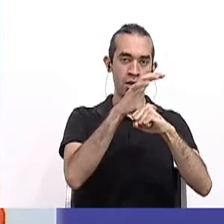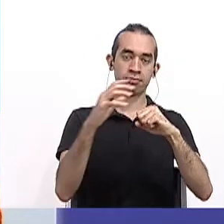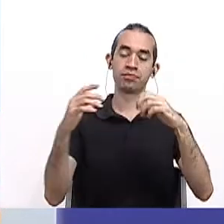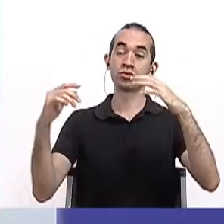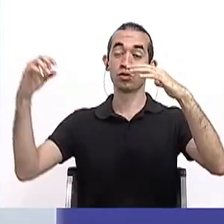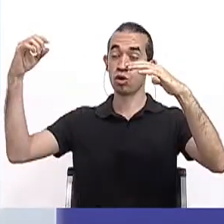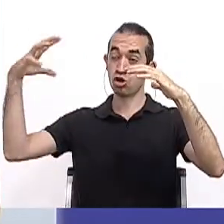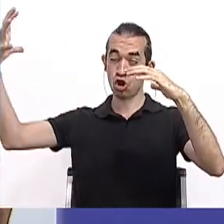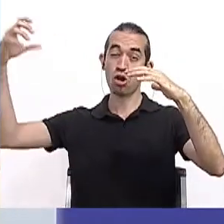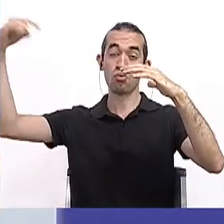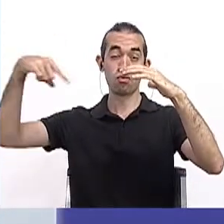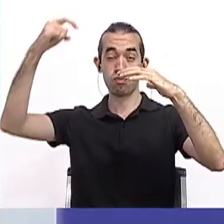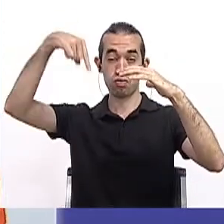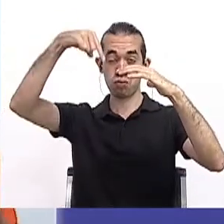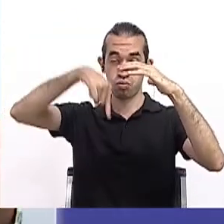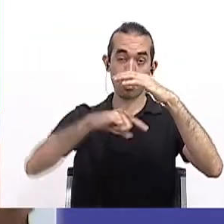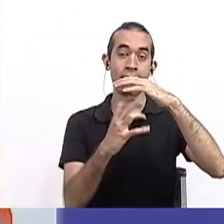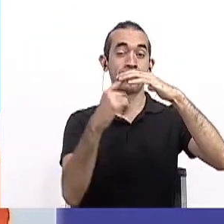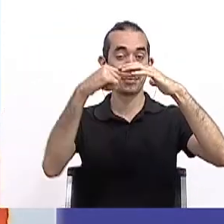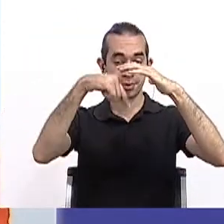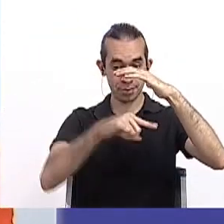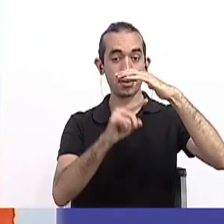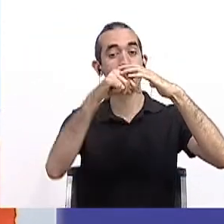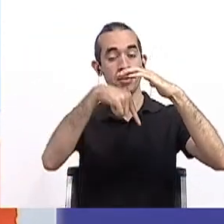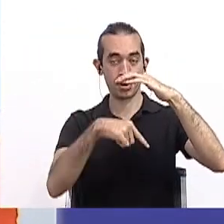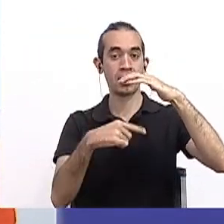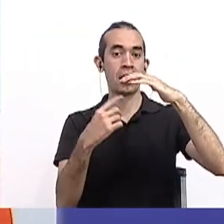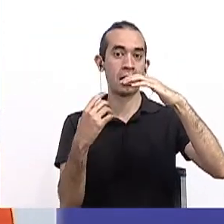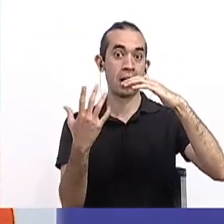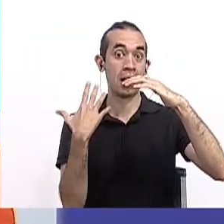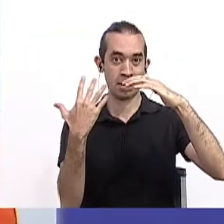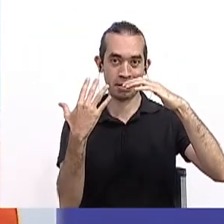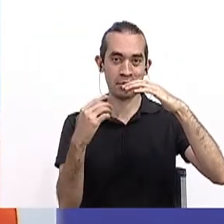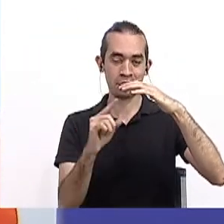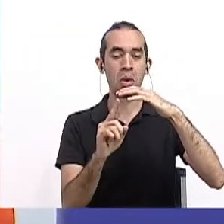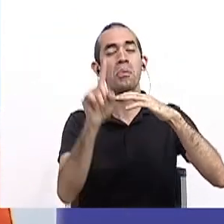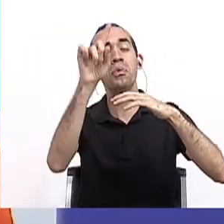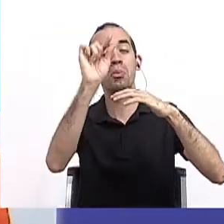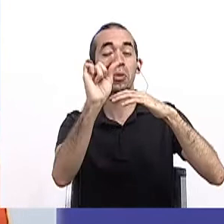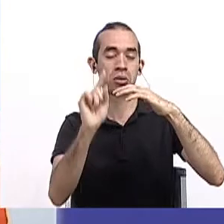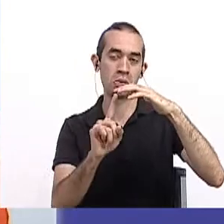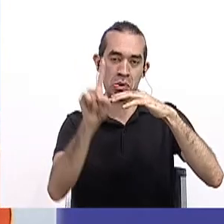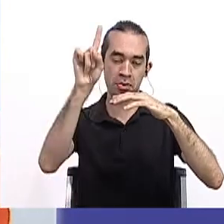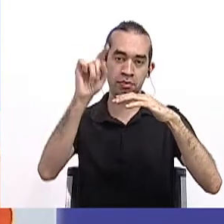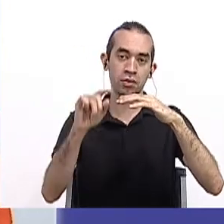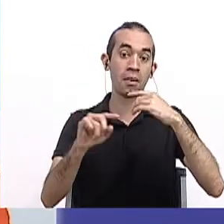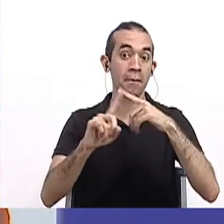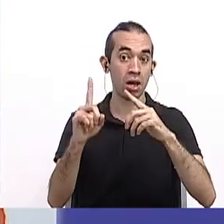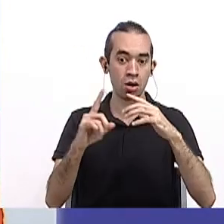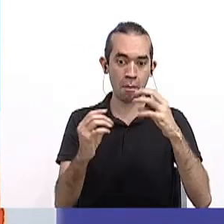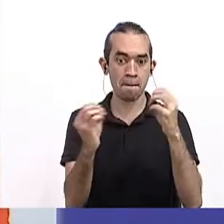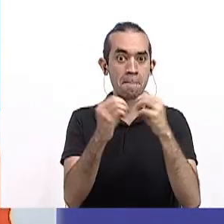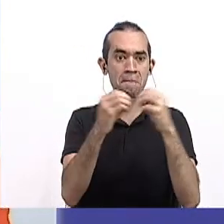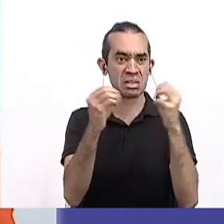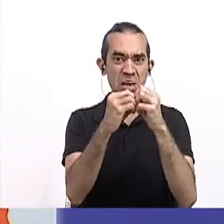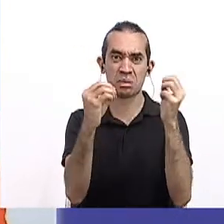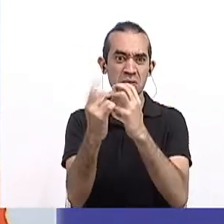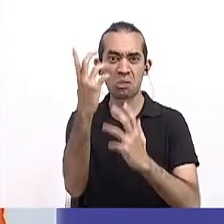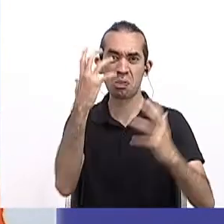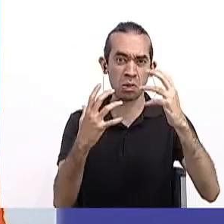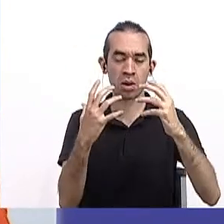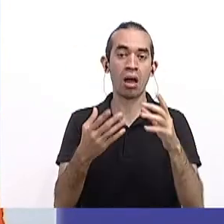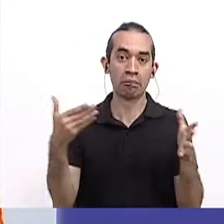radiación solar. Sin embargo, si ese calentamiento sobrepasa la forma natural, vemos los efectos